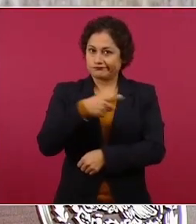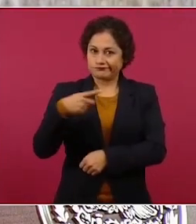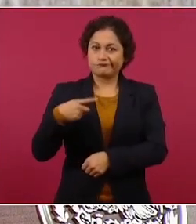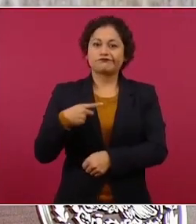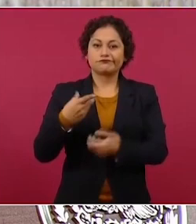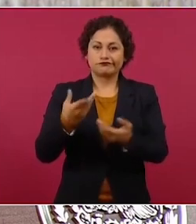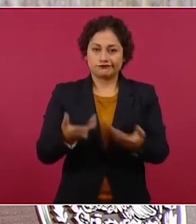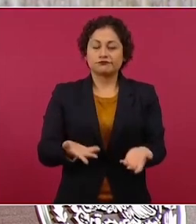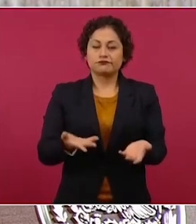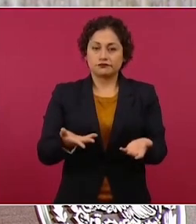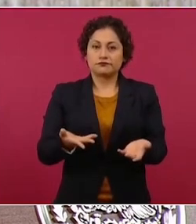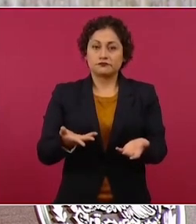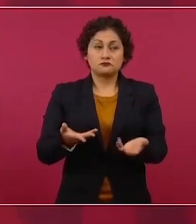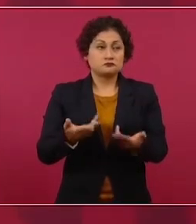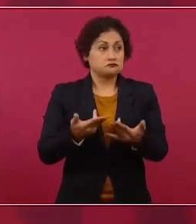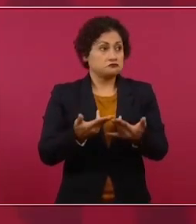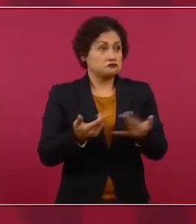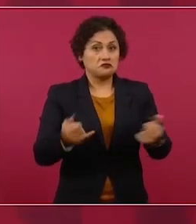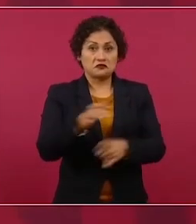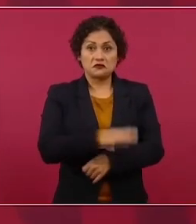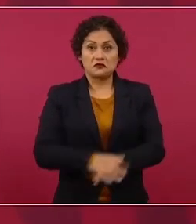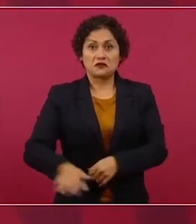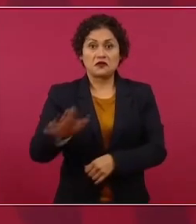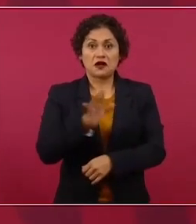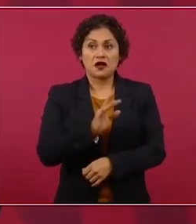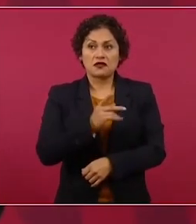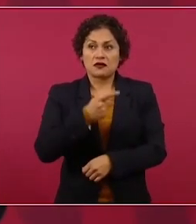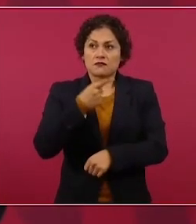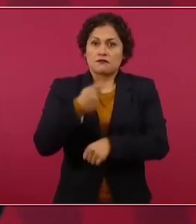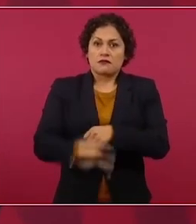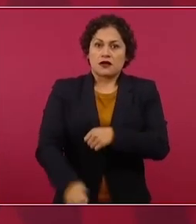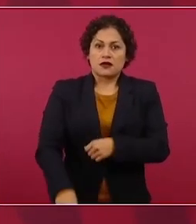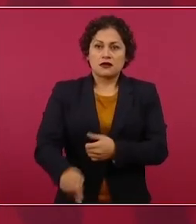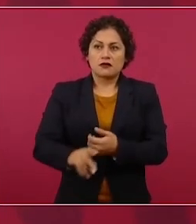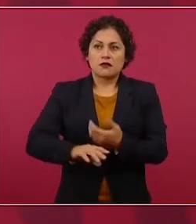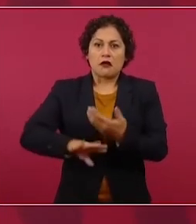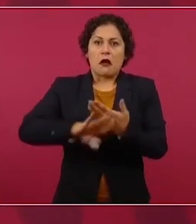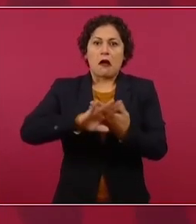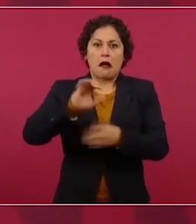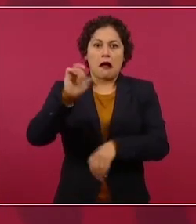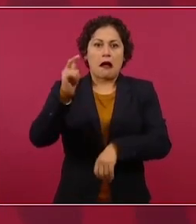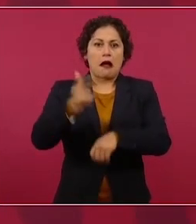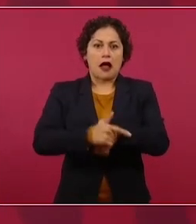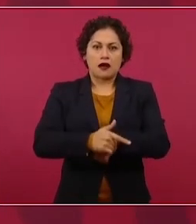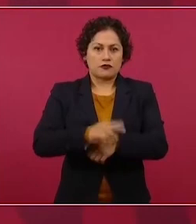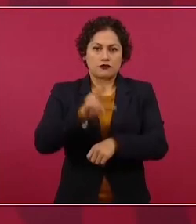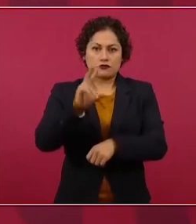a nadie se le debe de agredir, y mucho menos quitarle la vida,